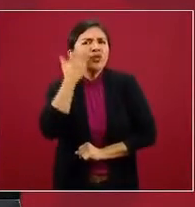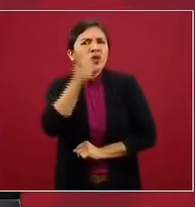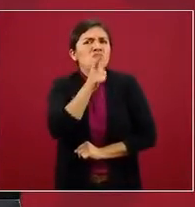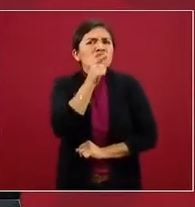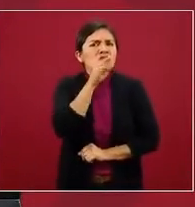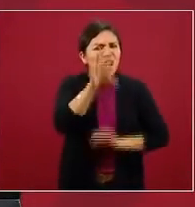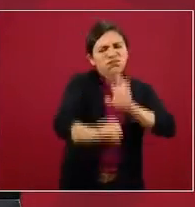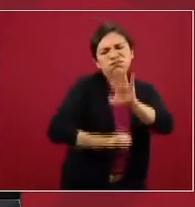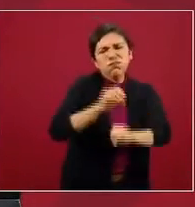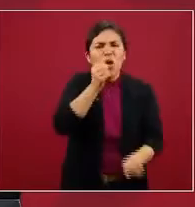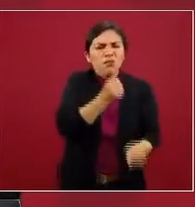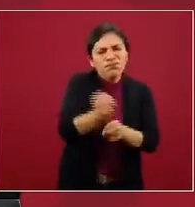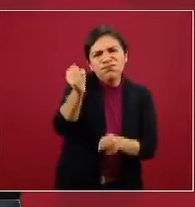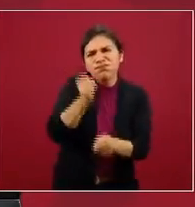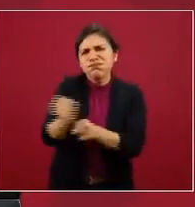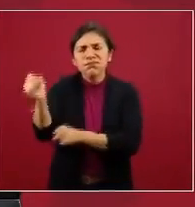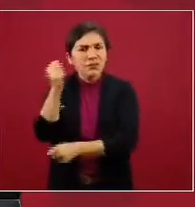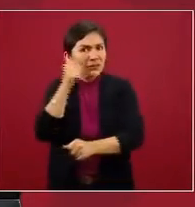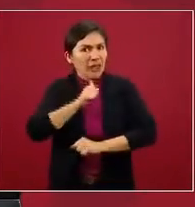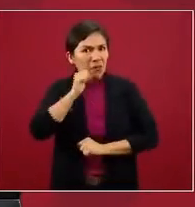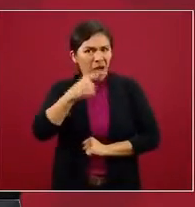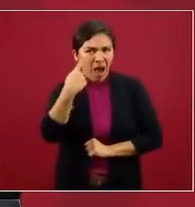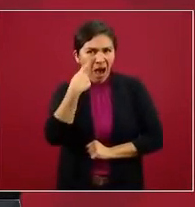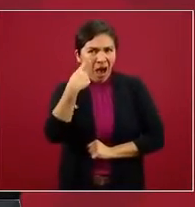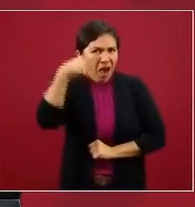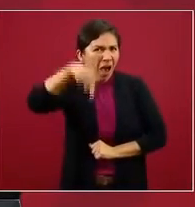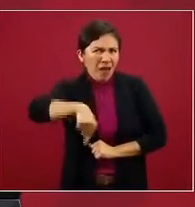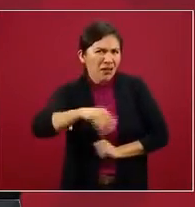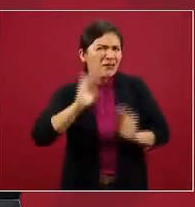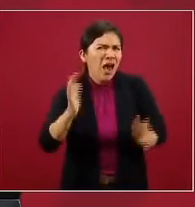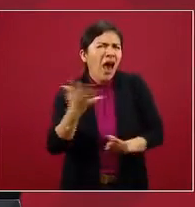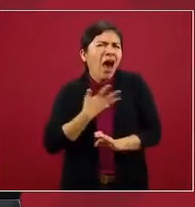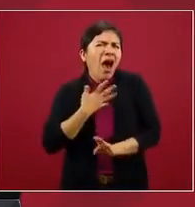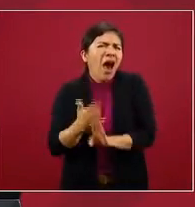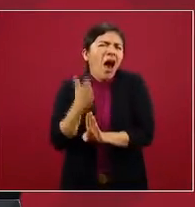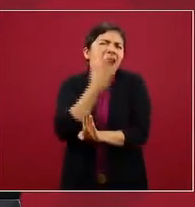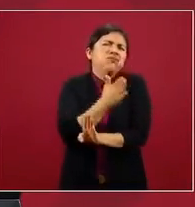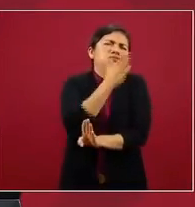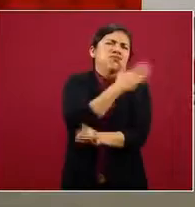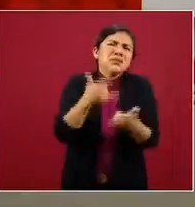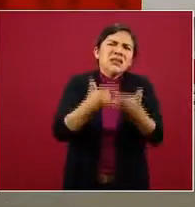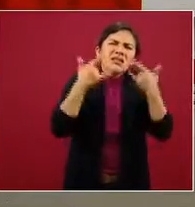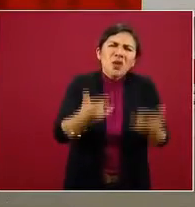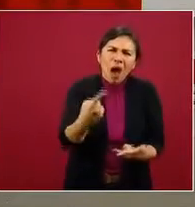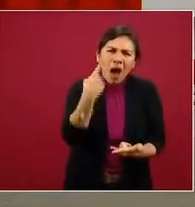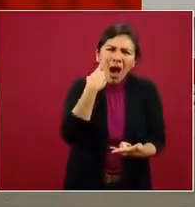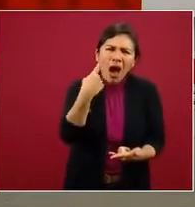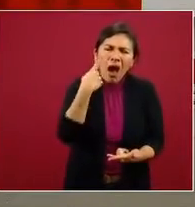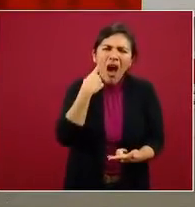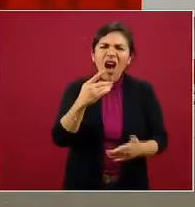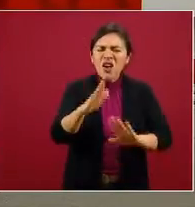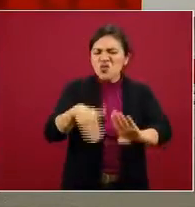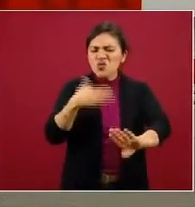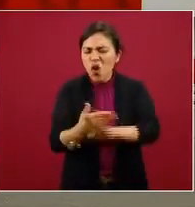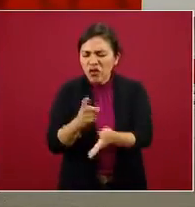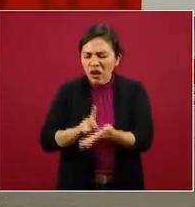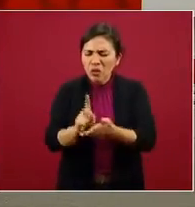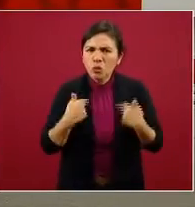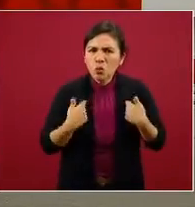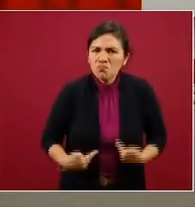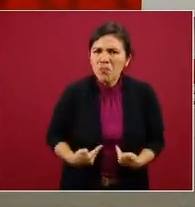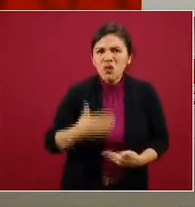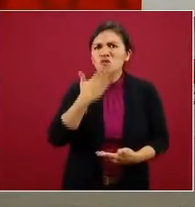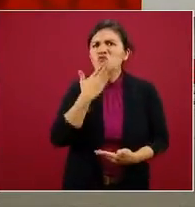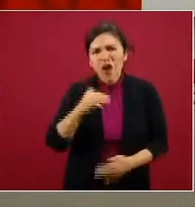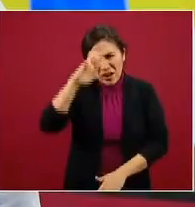pública o de la coerción del poder público. Ha habido historias de abusos a los derechos humanos, ha habido